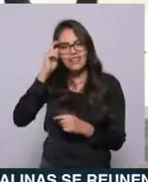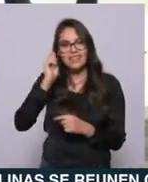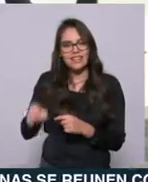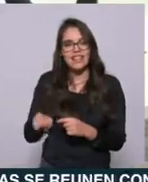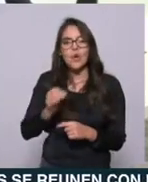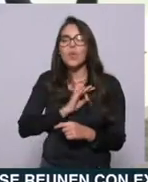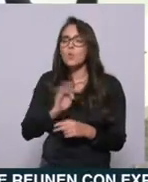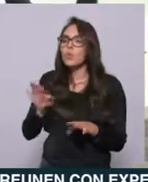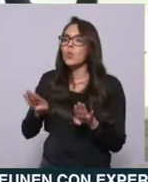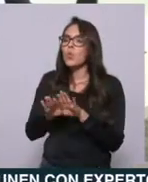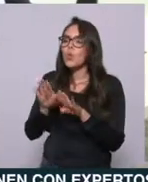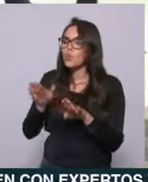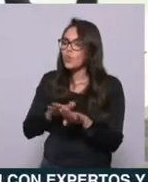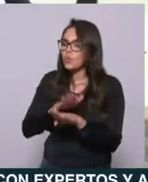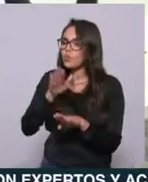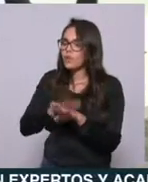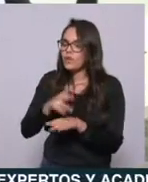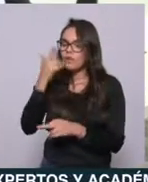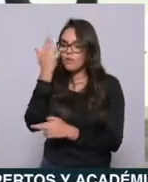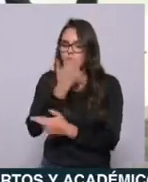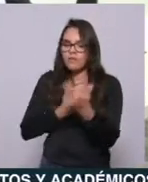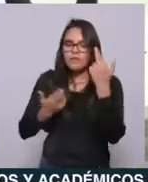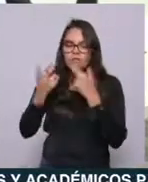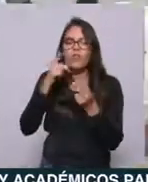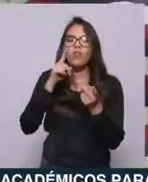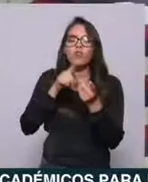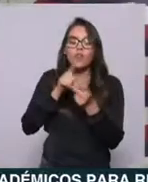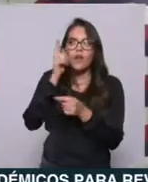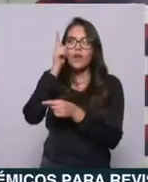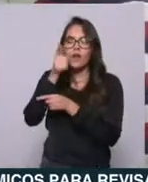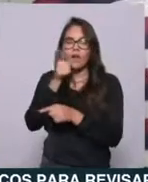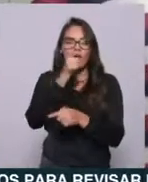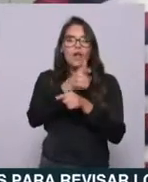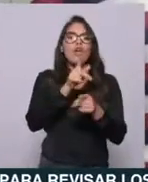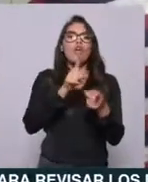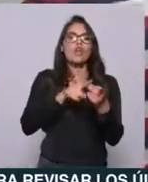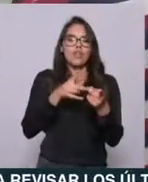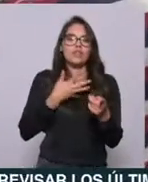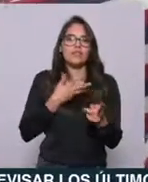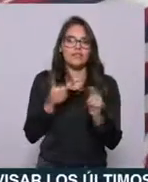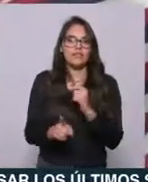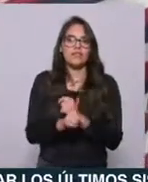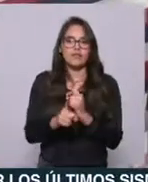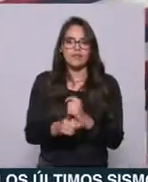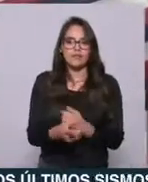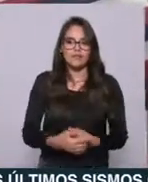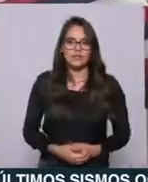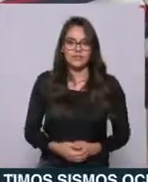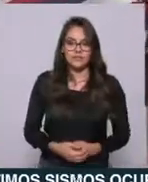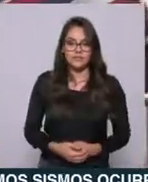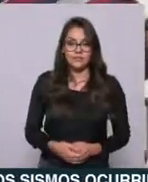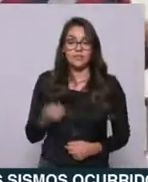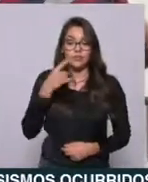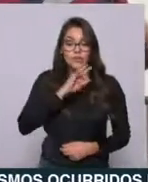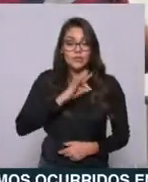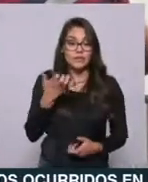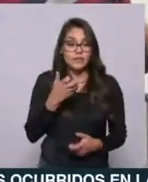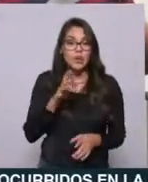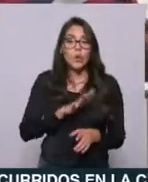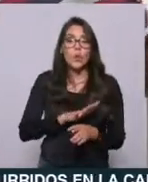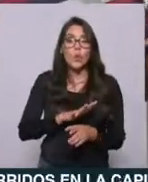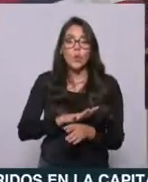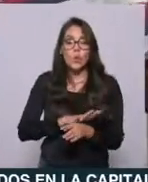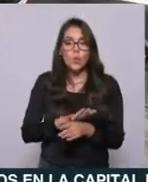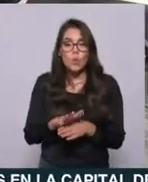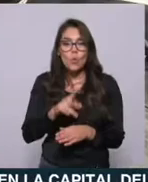poder evaluar concretamente en dónde están los problemas. Para generar esta operatividad entre entidades públicas, académicas